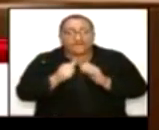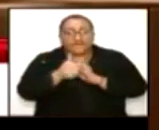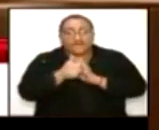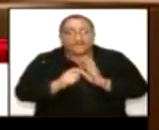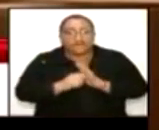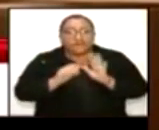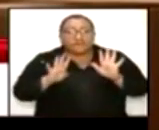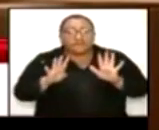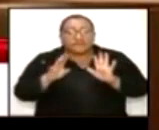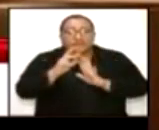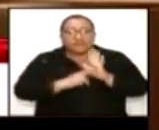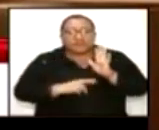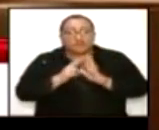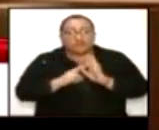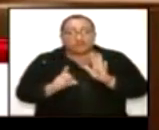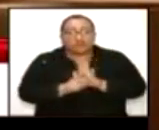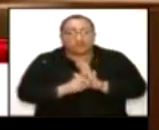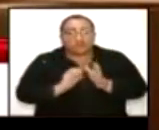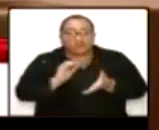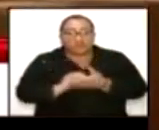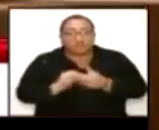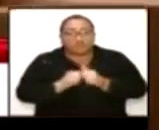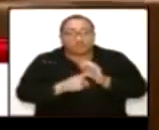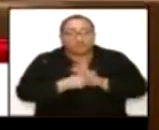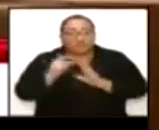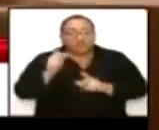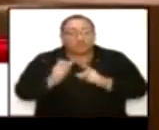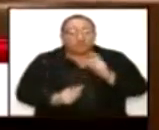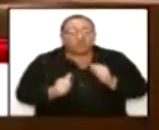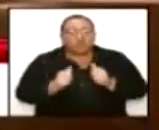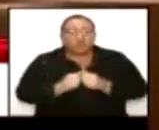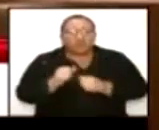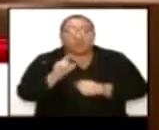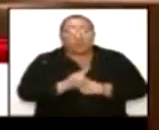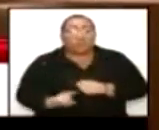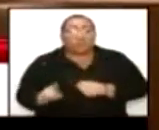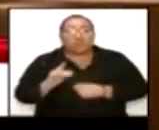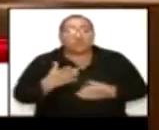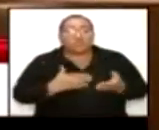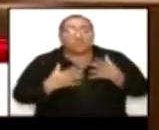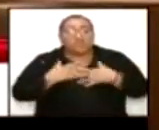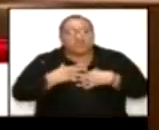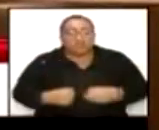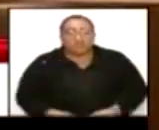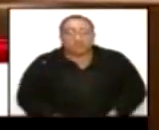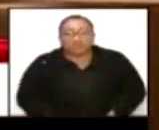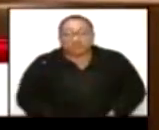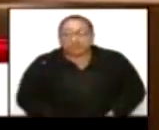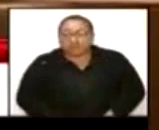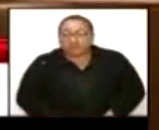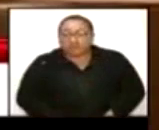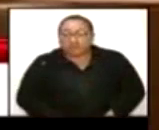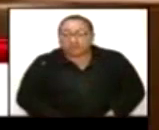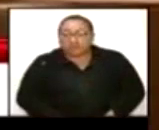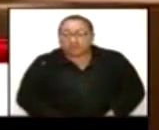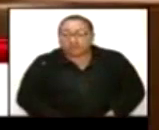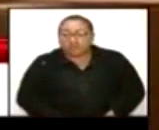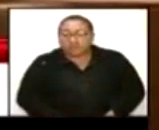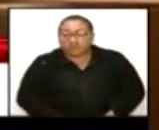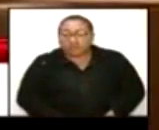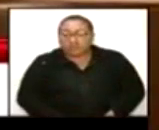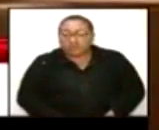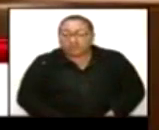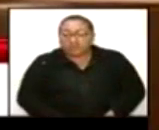artículo 9 del reglamento de la ley que establece los derechos de las personas usuarias de los servicios de salud. Y dice así: